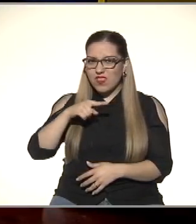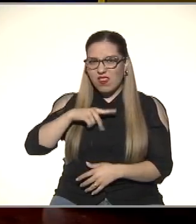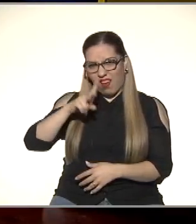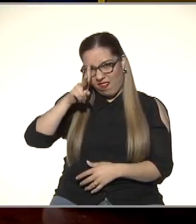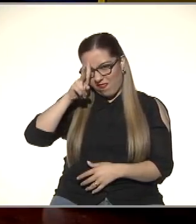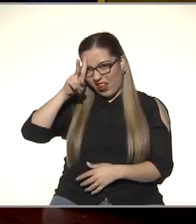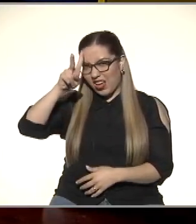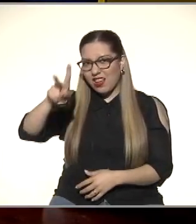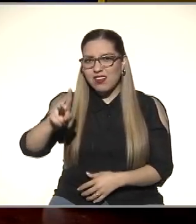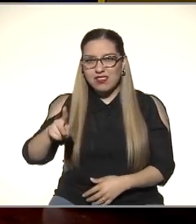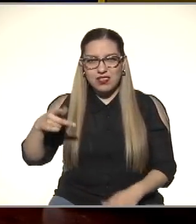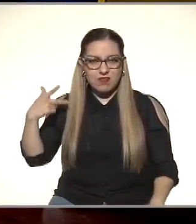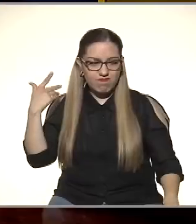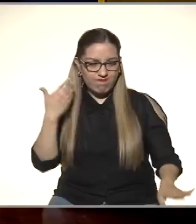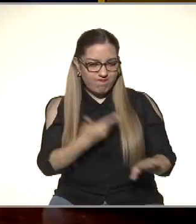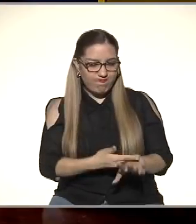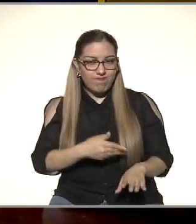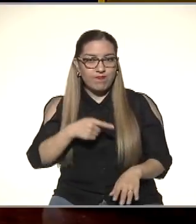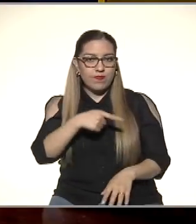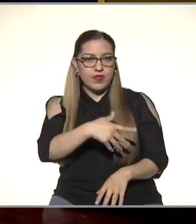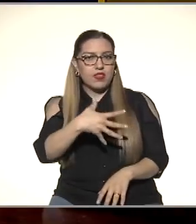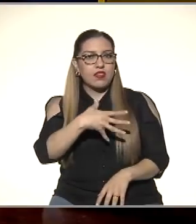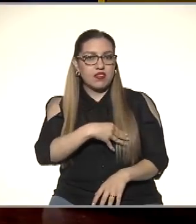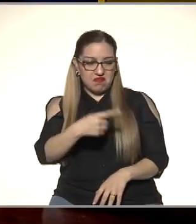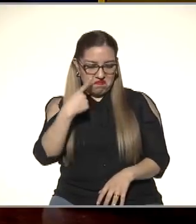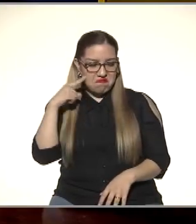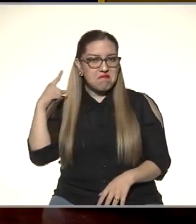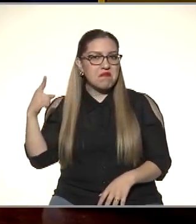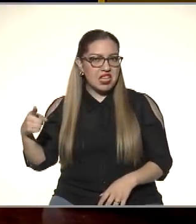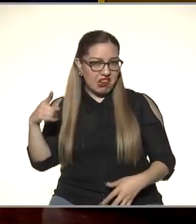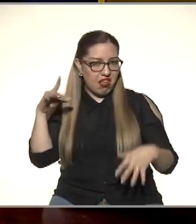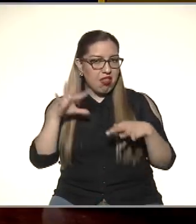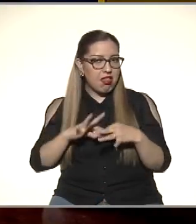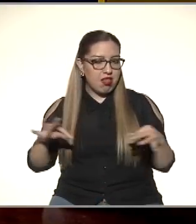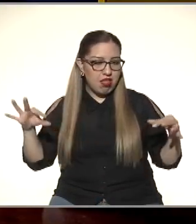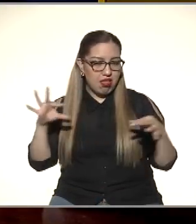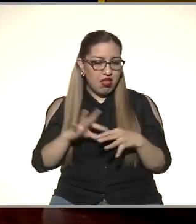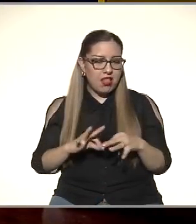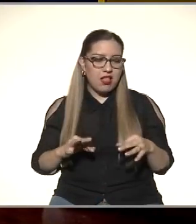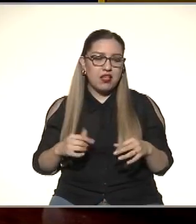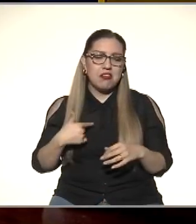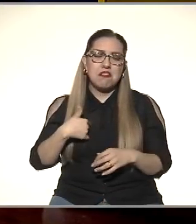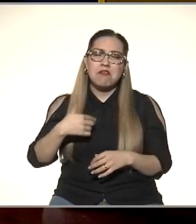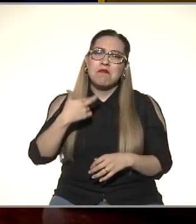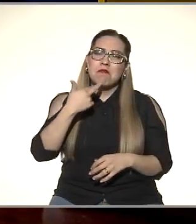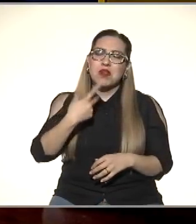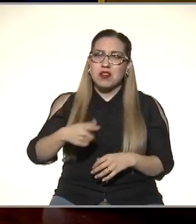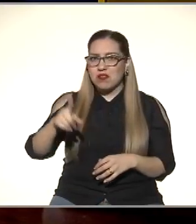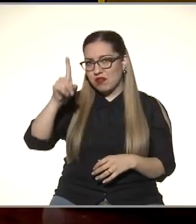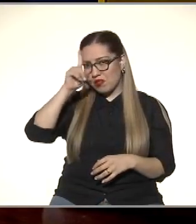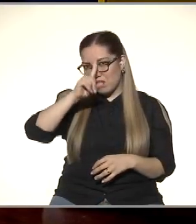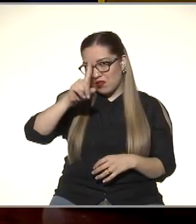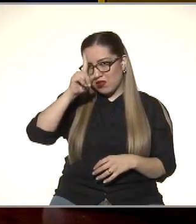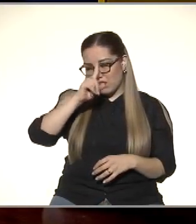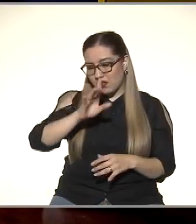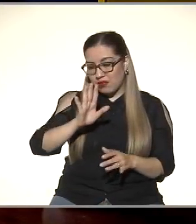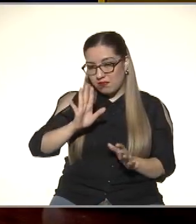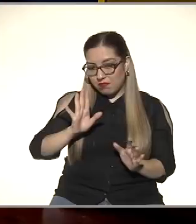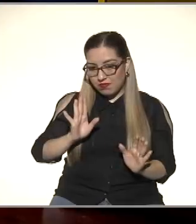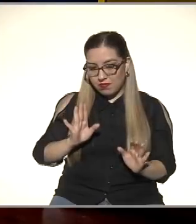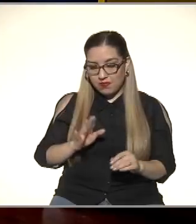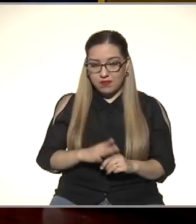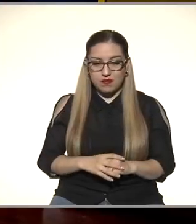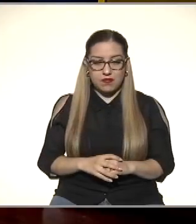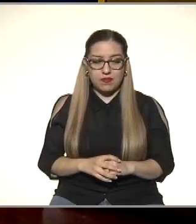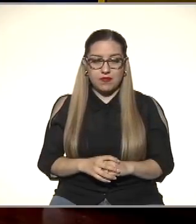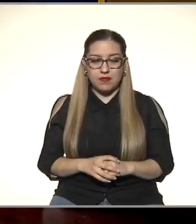decirle a los hijos lo que me hicieron. Claro. Yo te diría, creo que la clave para mí, a la respuesta a